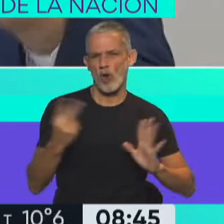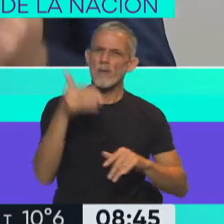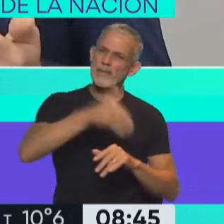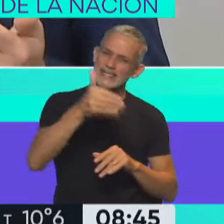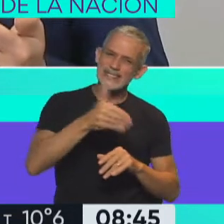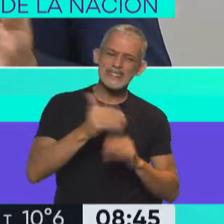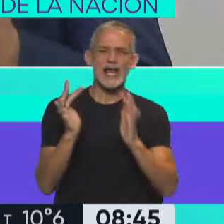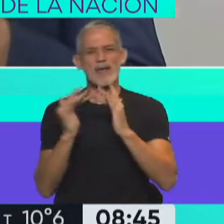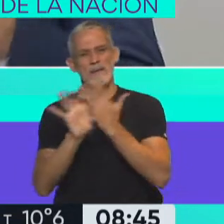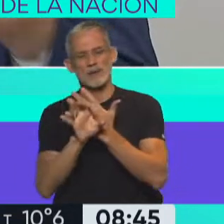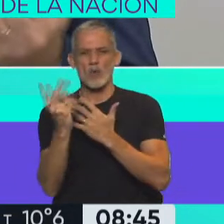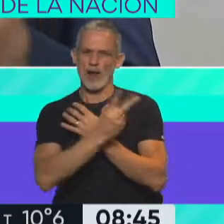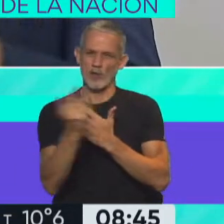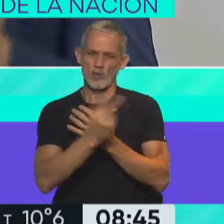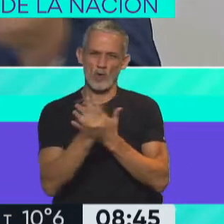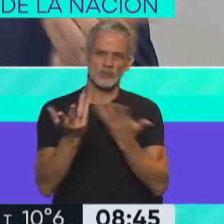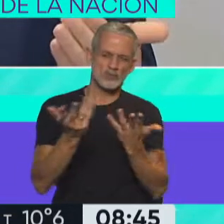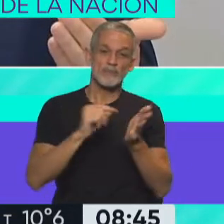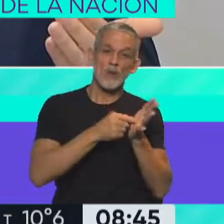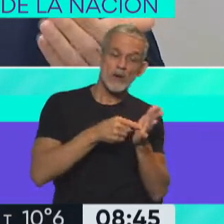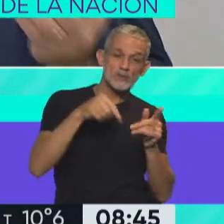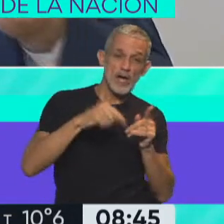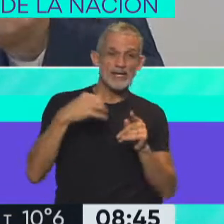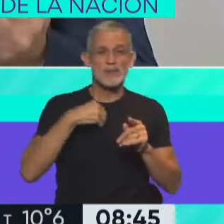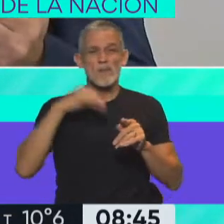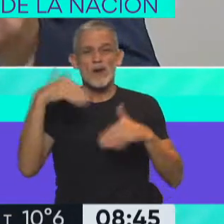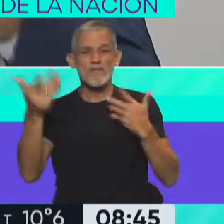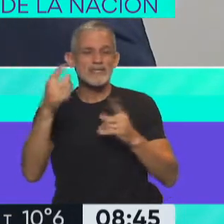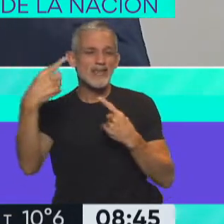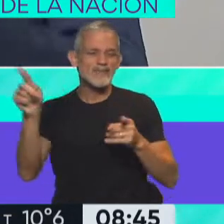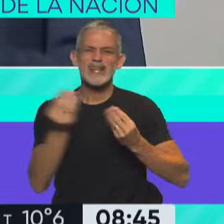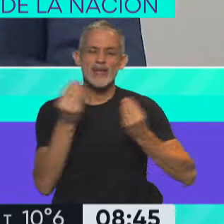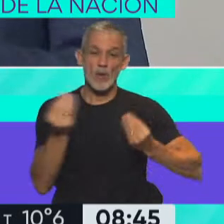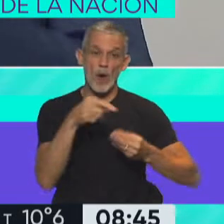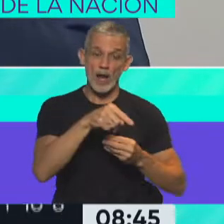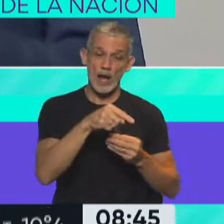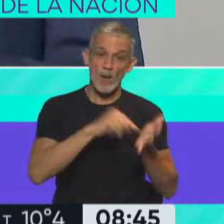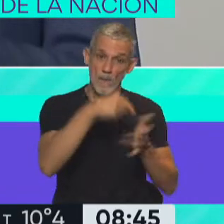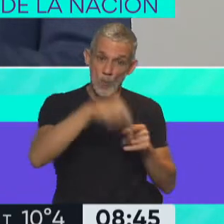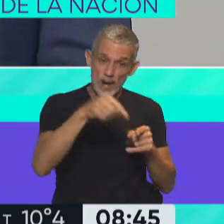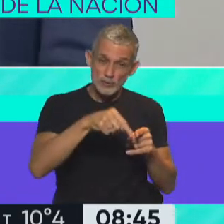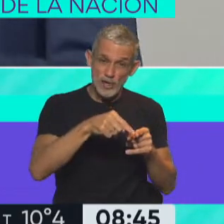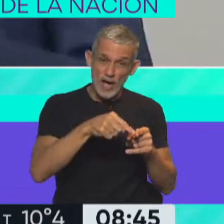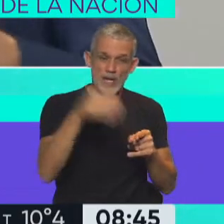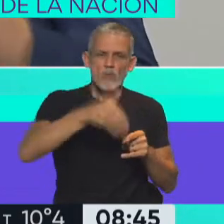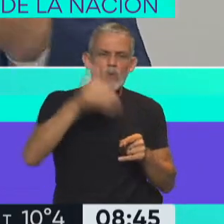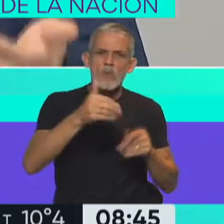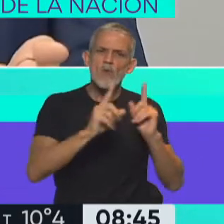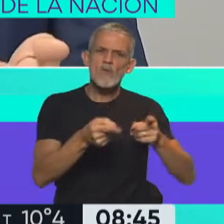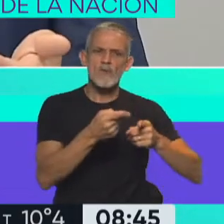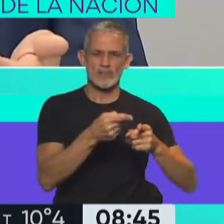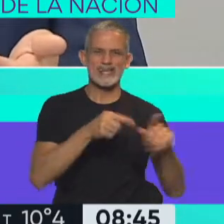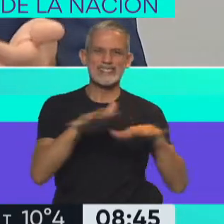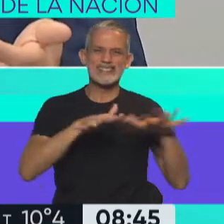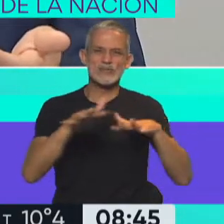presencialidad y la no presencialidad. ¿Cuál es la diferencia entre ciudad y provincia? Que ciudad sostiene y sostuvo la presencialidad en una